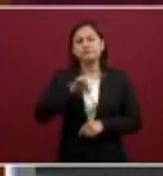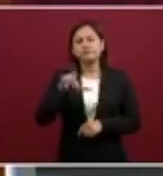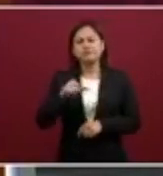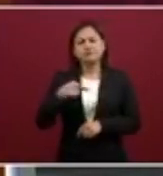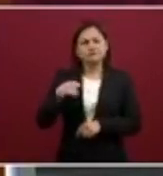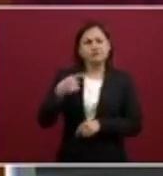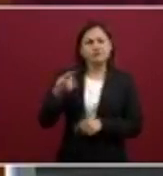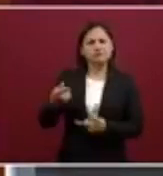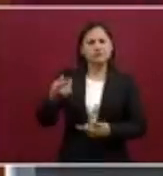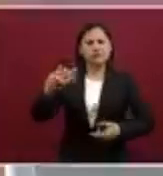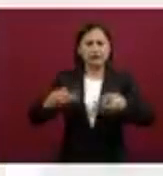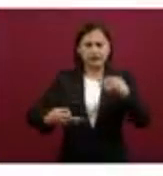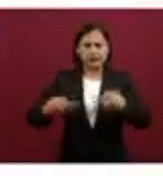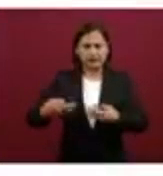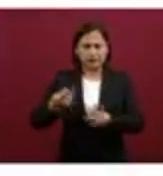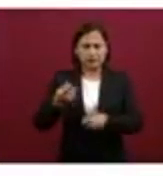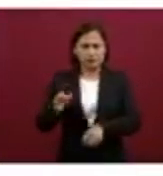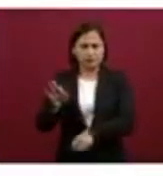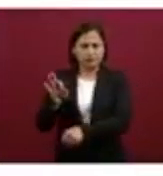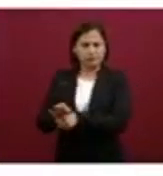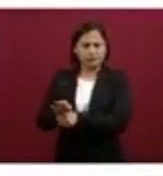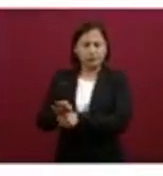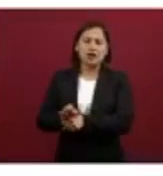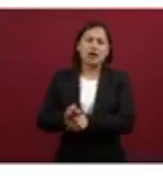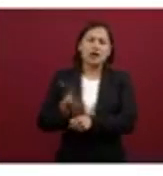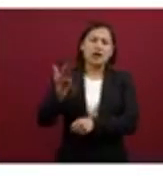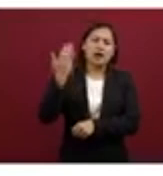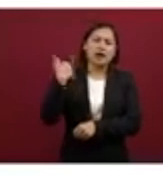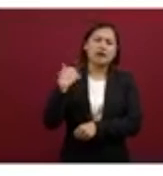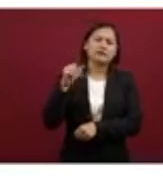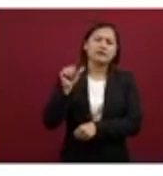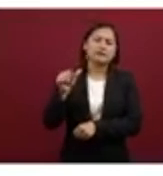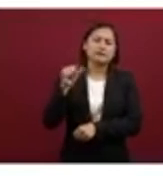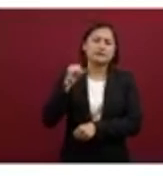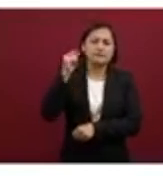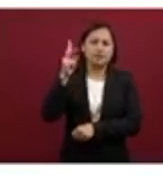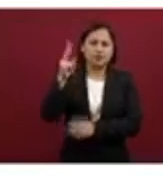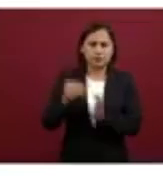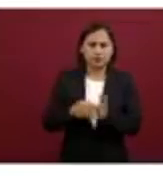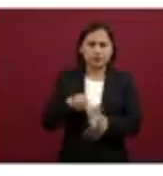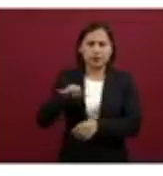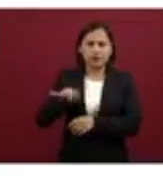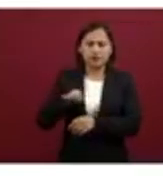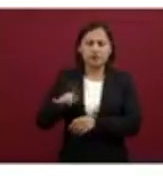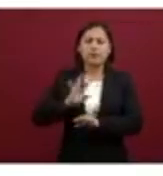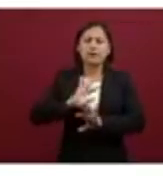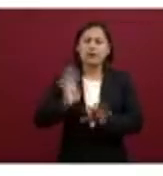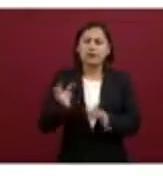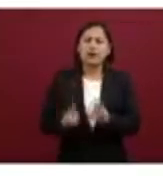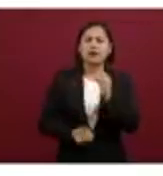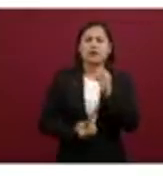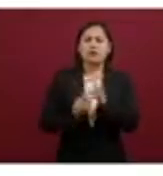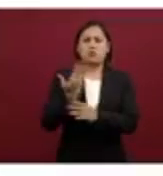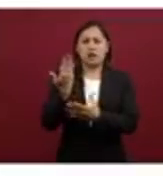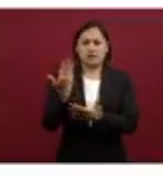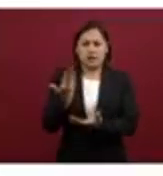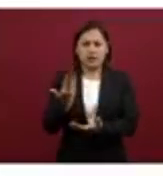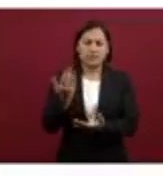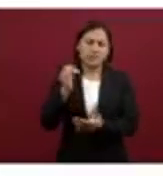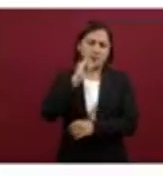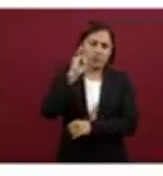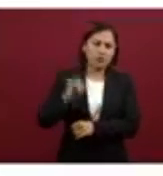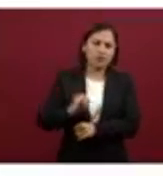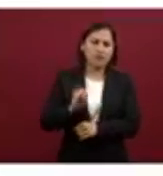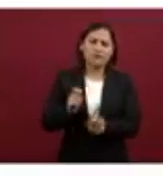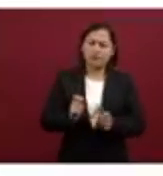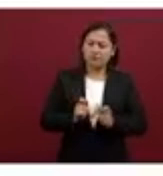esta administración el 16 de abril del 2019 entregó ya a la información relativa a los condonados